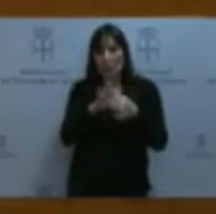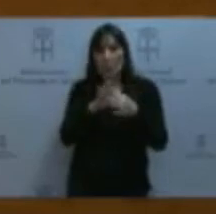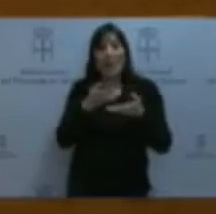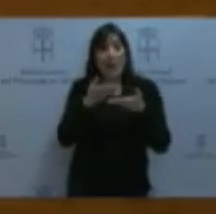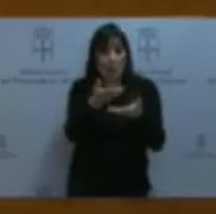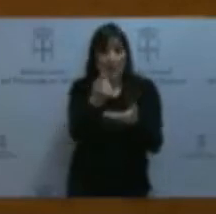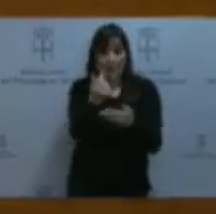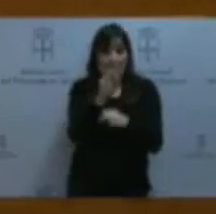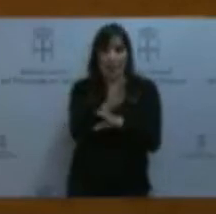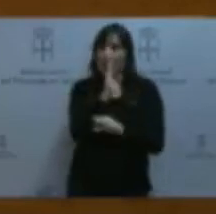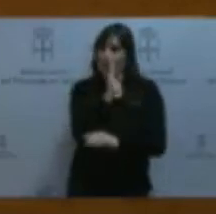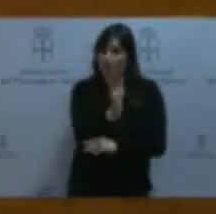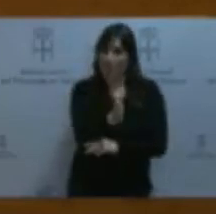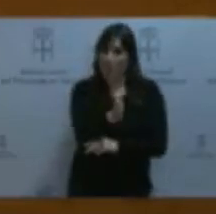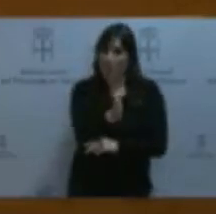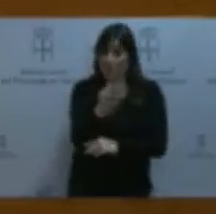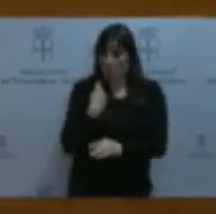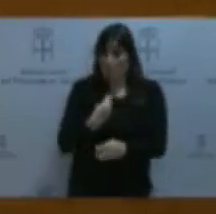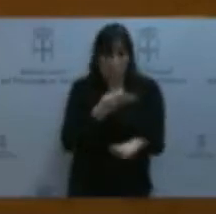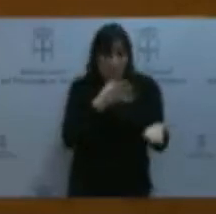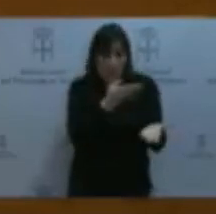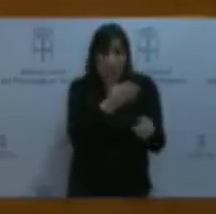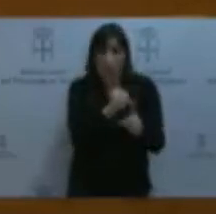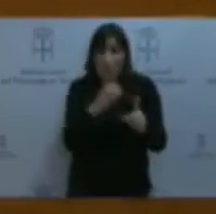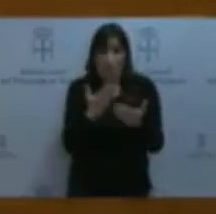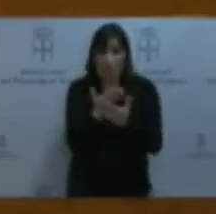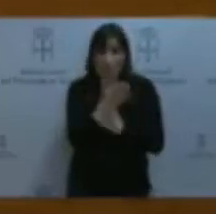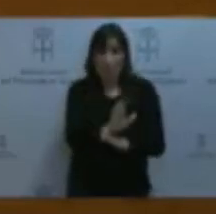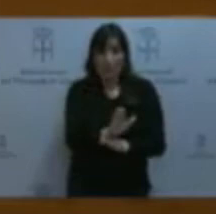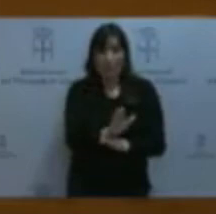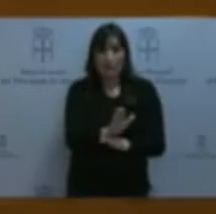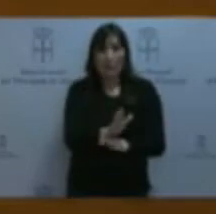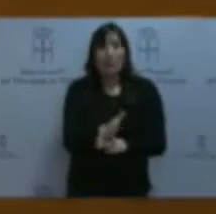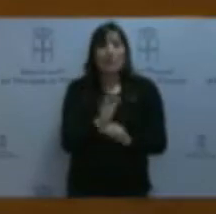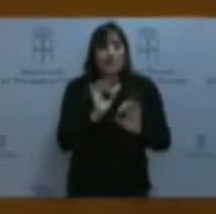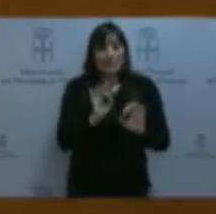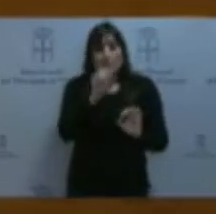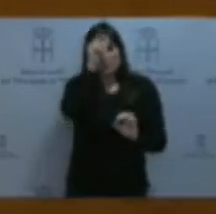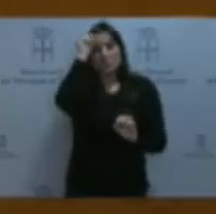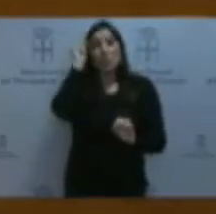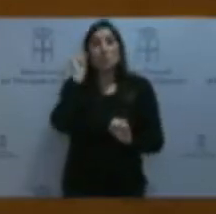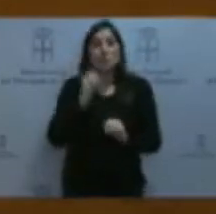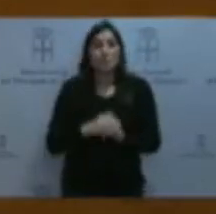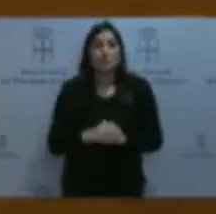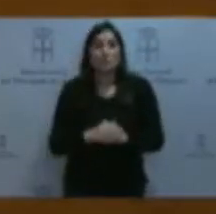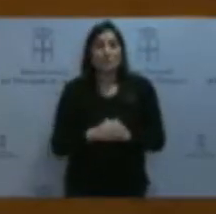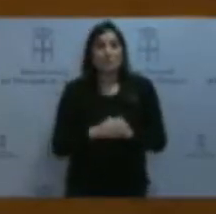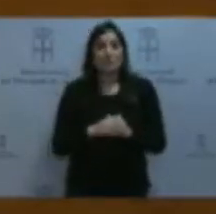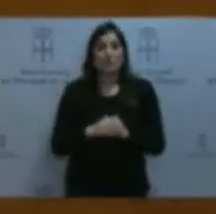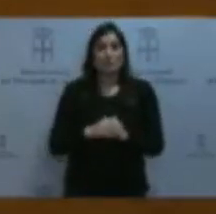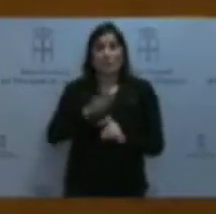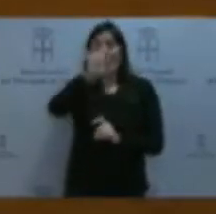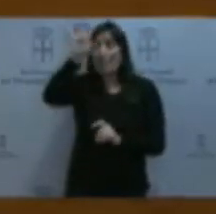en esta iniciativa. Y precisamente cuando en los países en donde se ha abordado